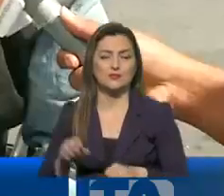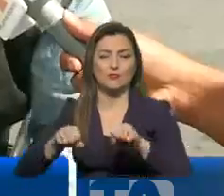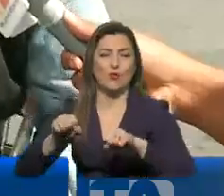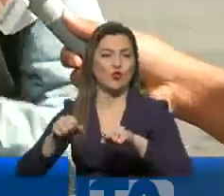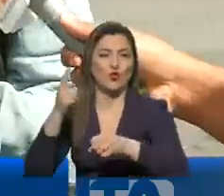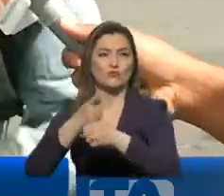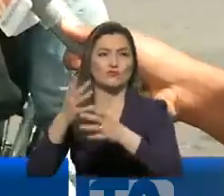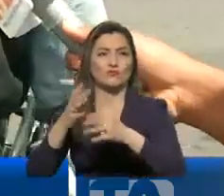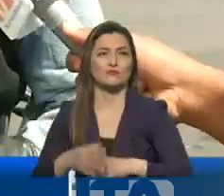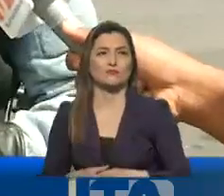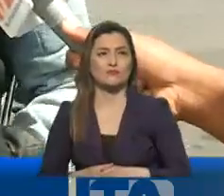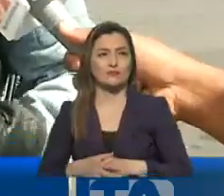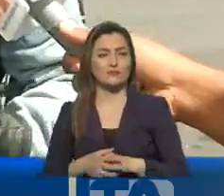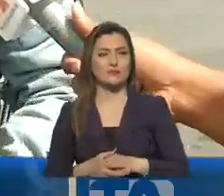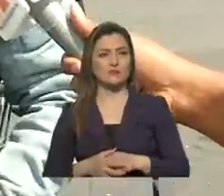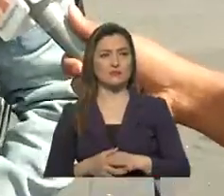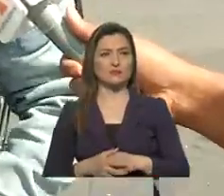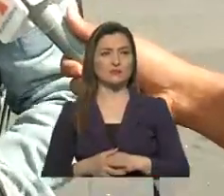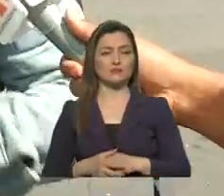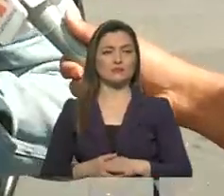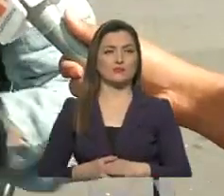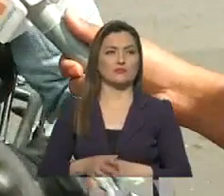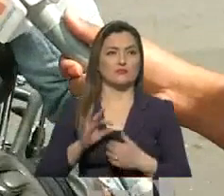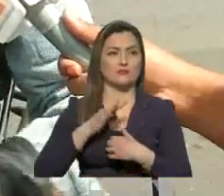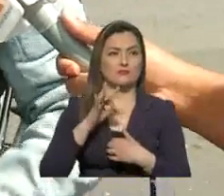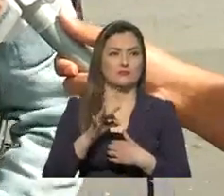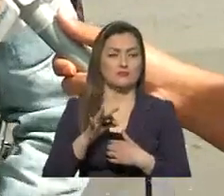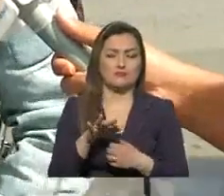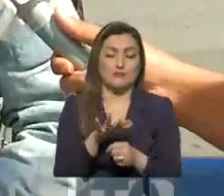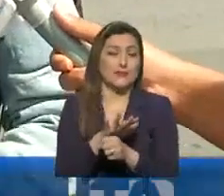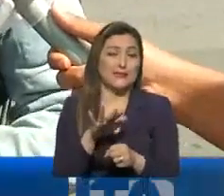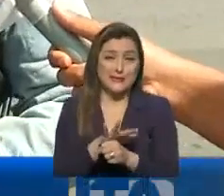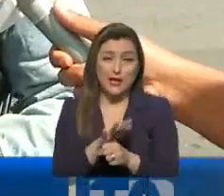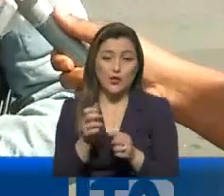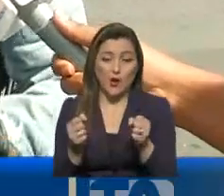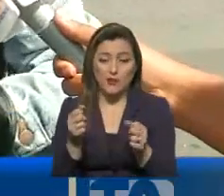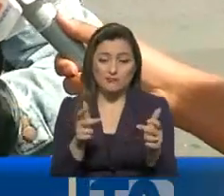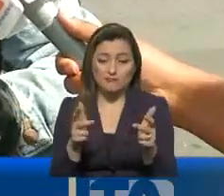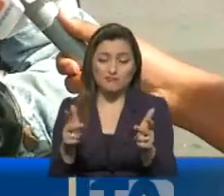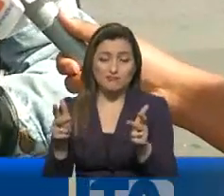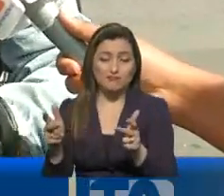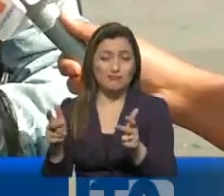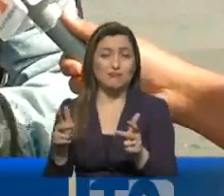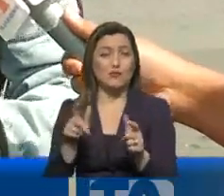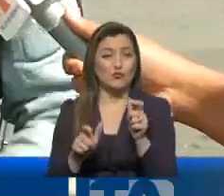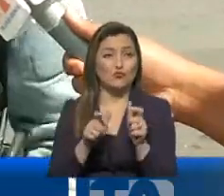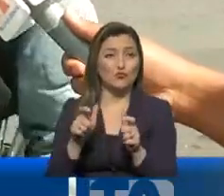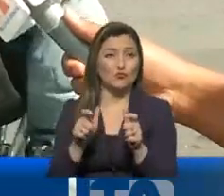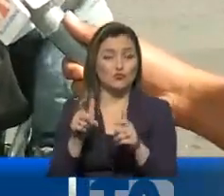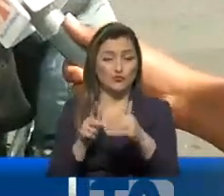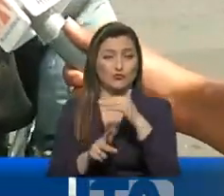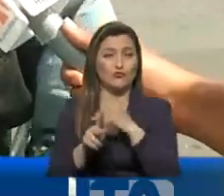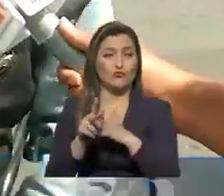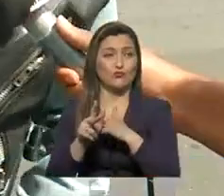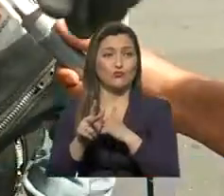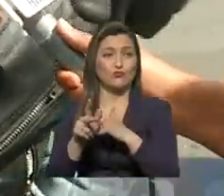aquí. Por ejemplo, hoy lo tienes por pandemia y veía esto pasar lleno y las personas que te hacen parquear te dicen,